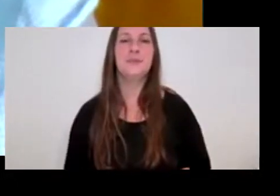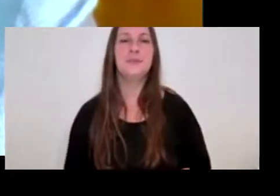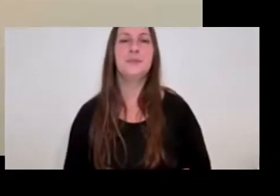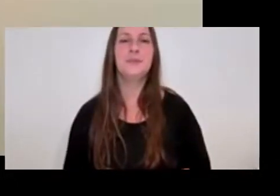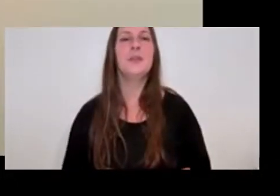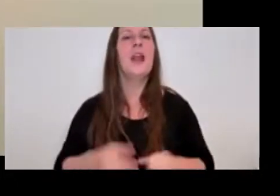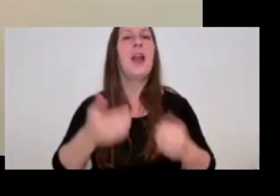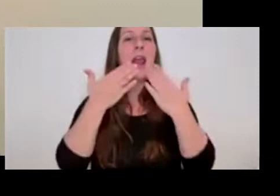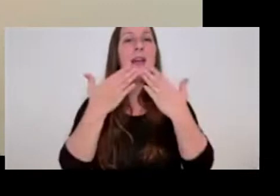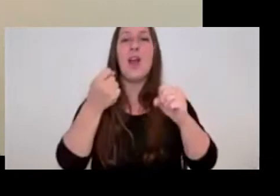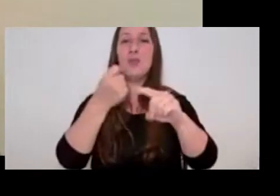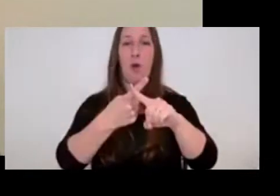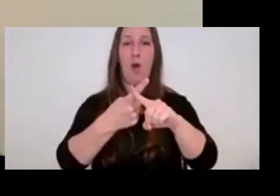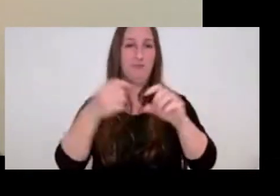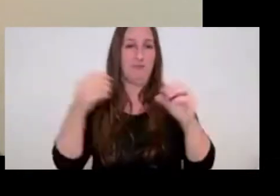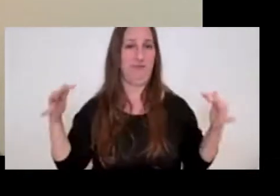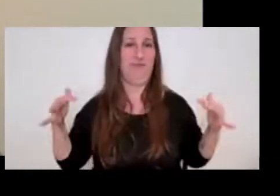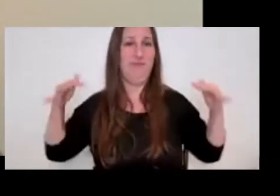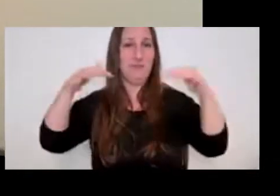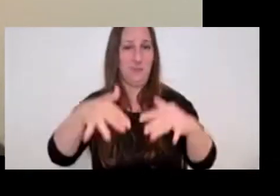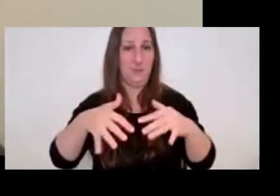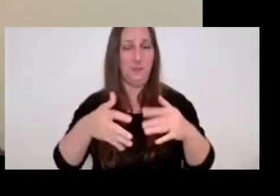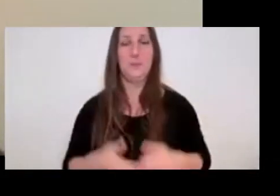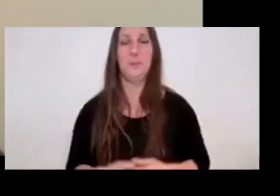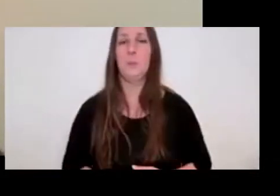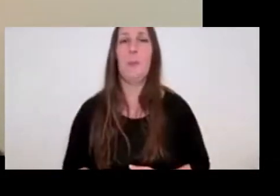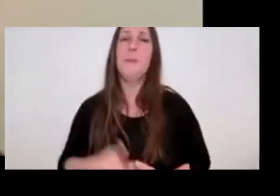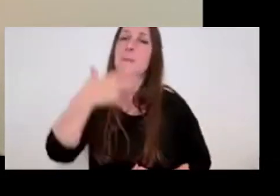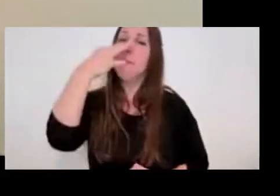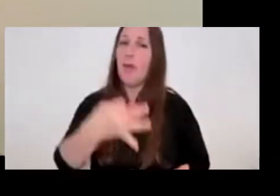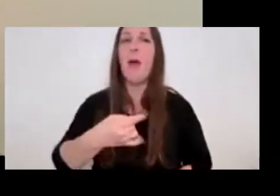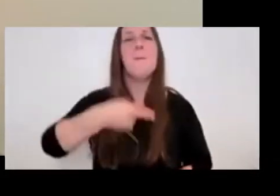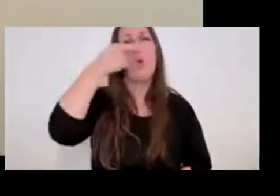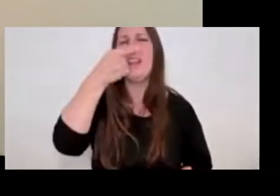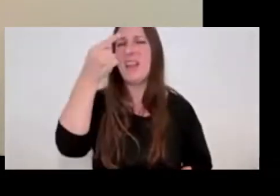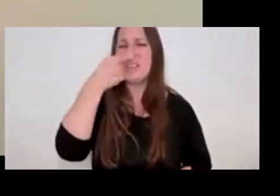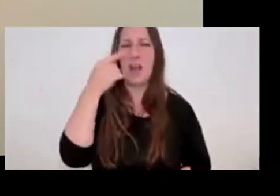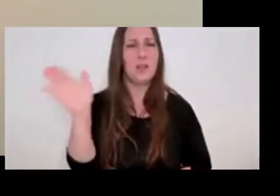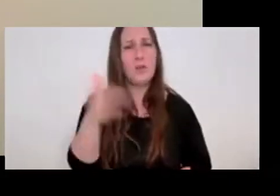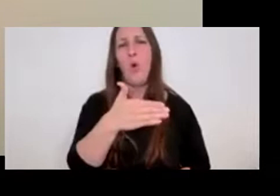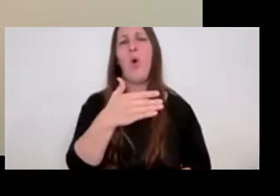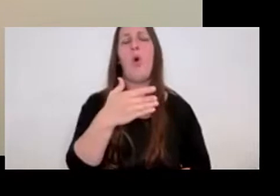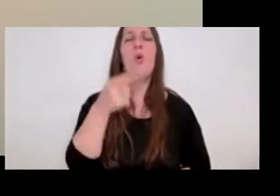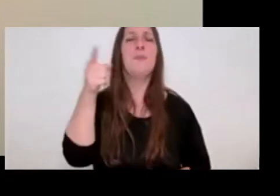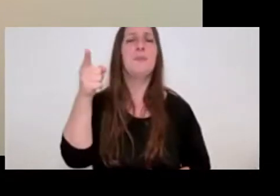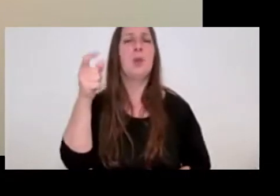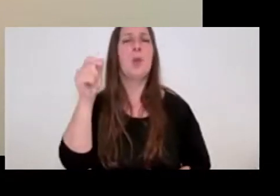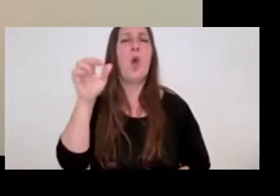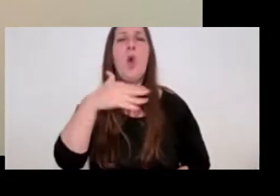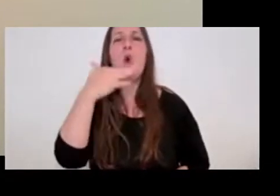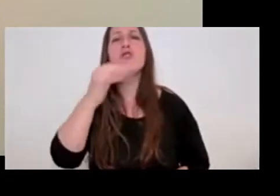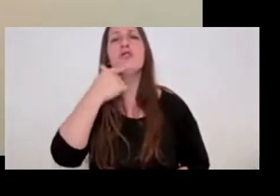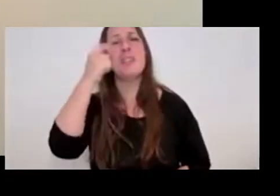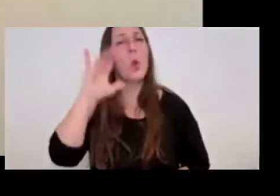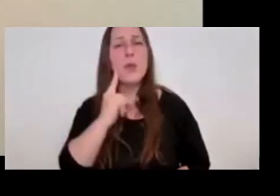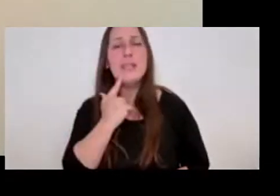con nosotros. La verdad que muy interesante todo, lo suyo, doctor, Ceteris, y bueno,